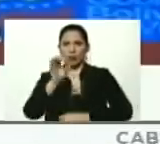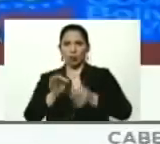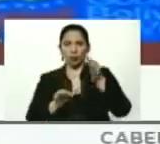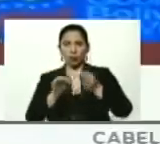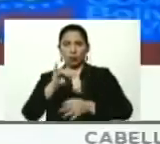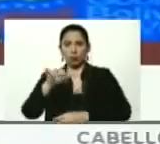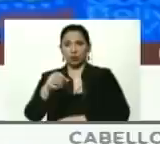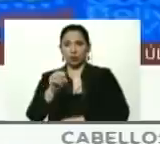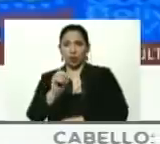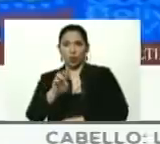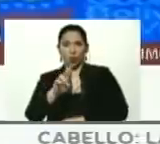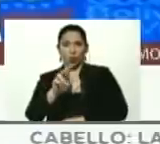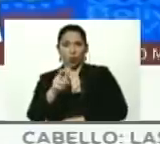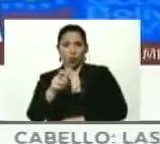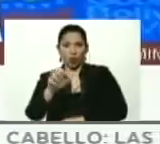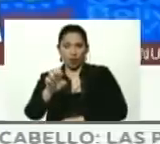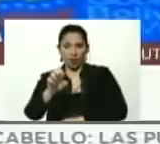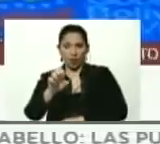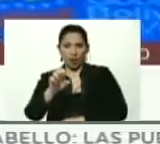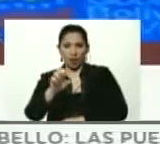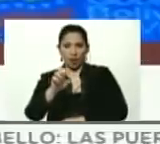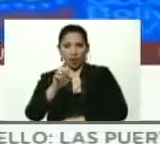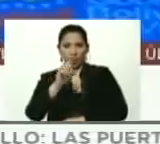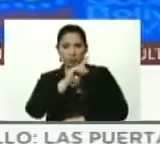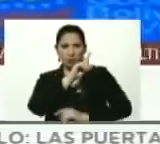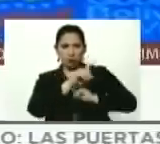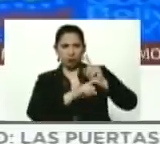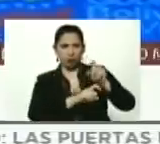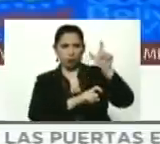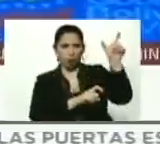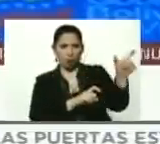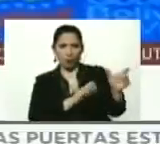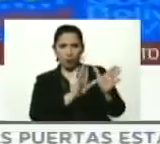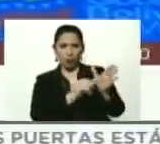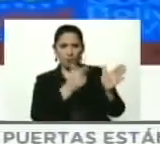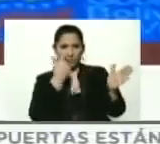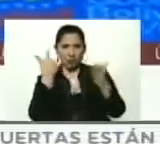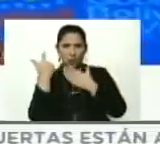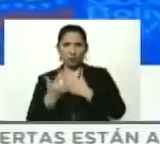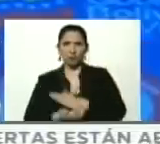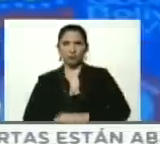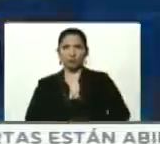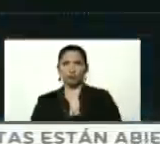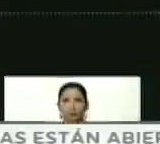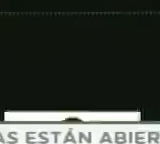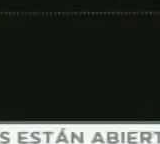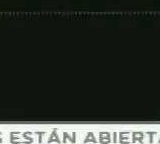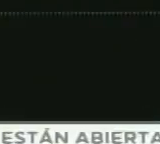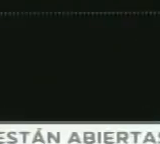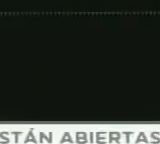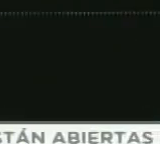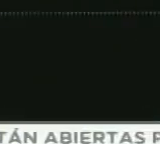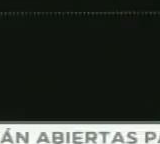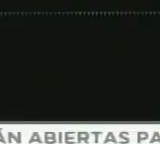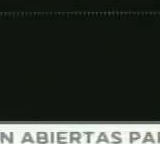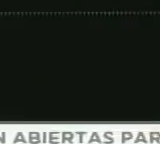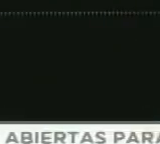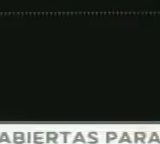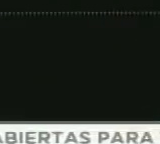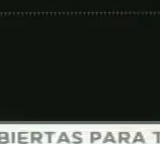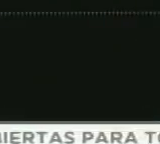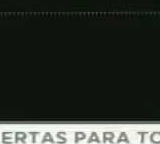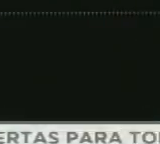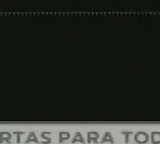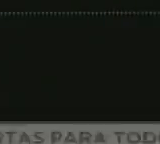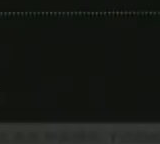Jorge Millán, a este usurpador. Adelante, por favor. Yo solo quiero decir,